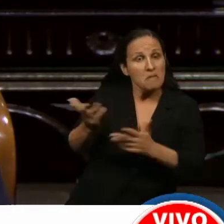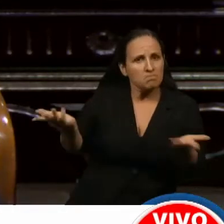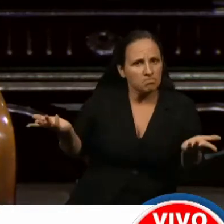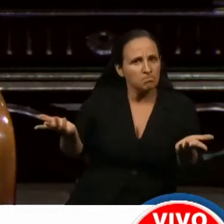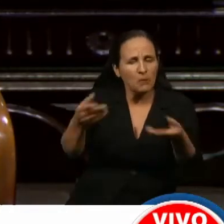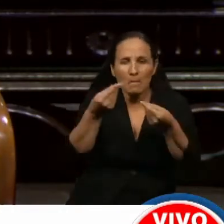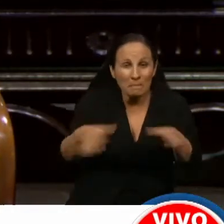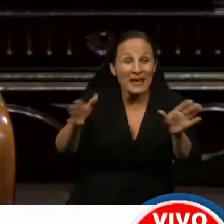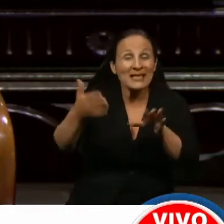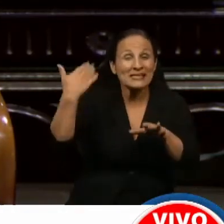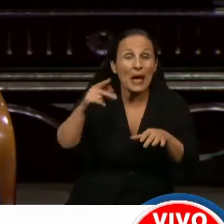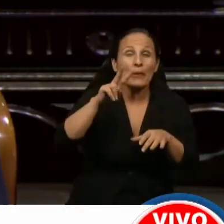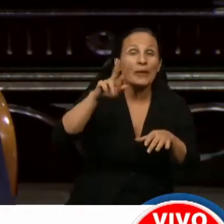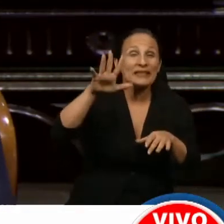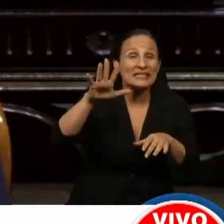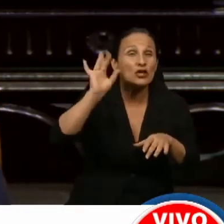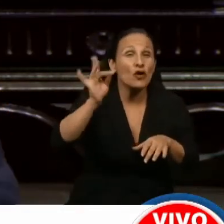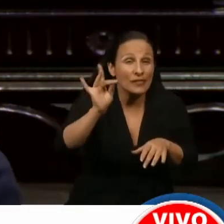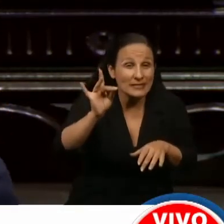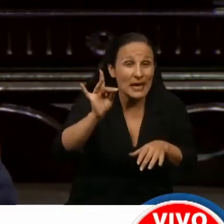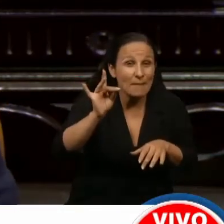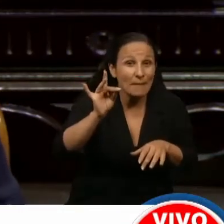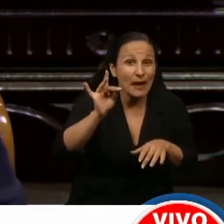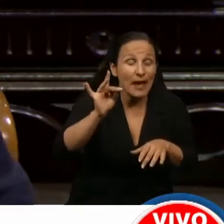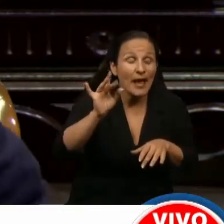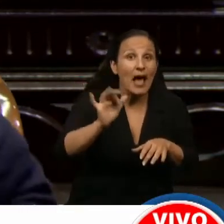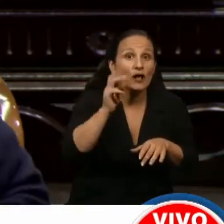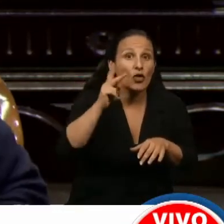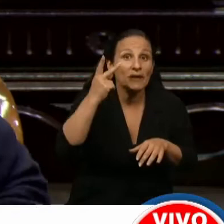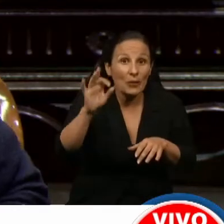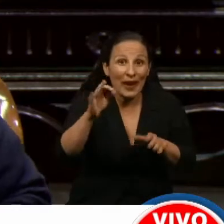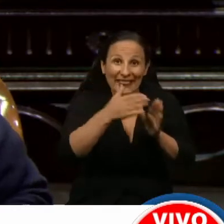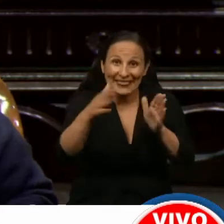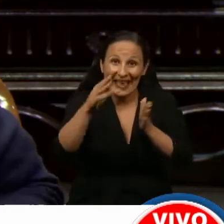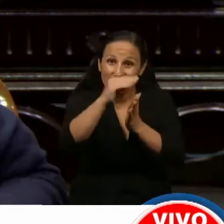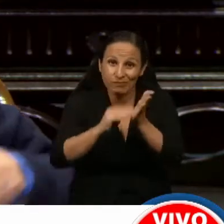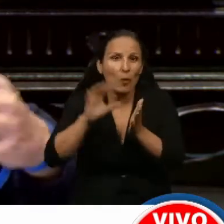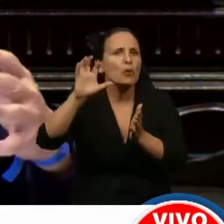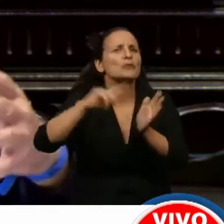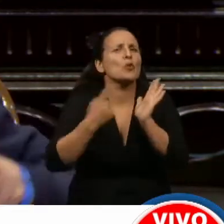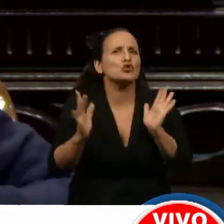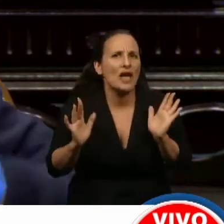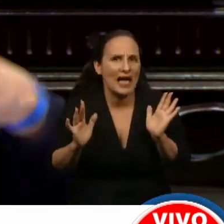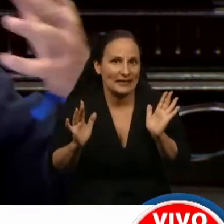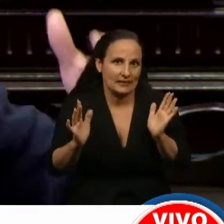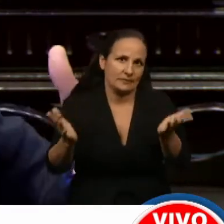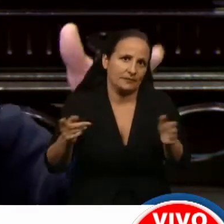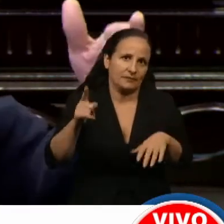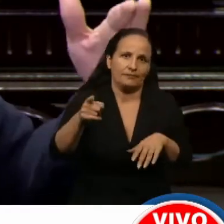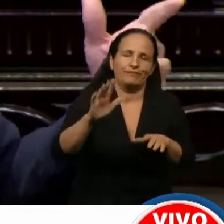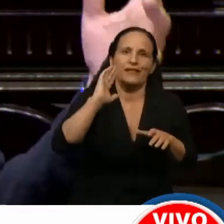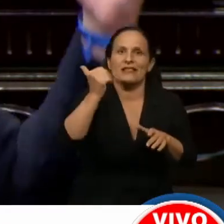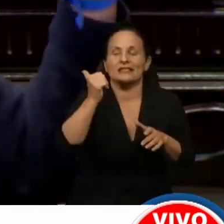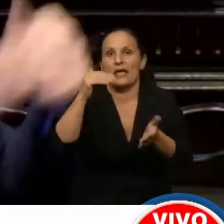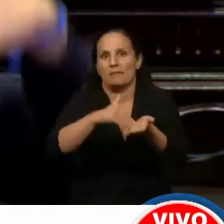se comenzó el 25 de diciembre del 2020 el periodo de inscripción de la provincia de Buenos Aires. Ustedes imagínense, 16